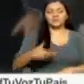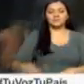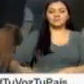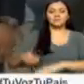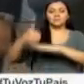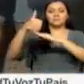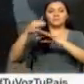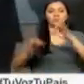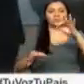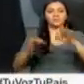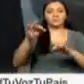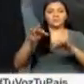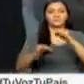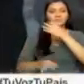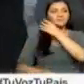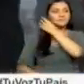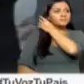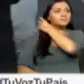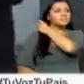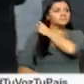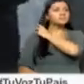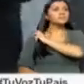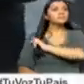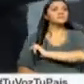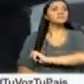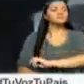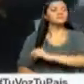de la función judicial en el Ecuador.